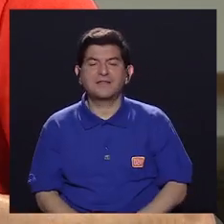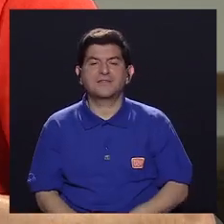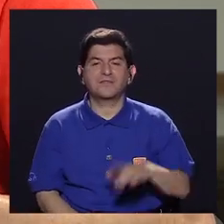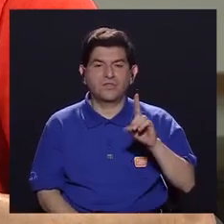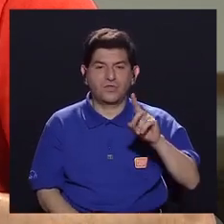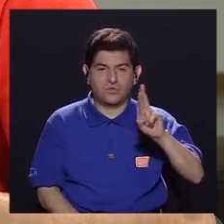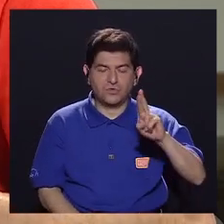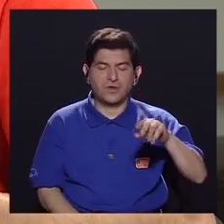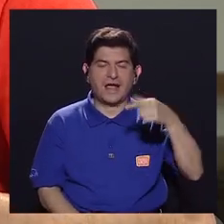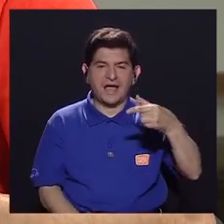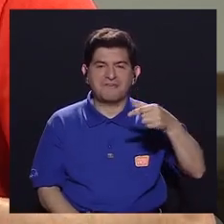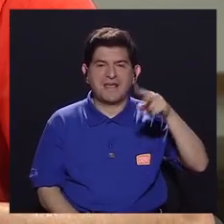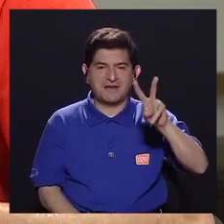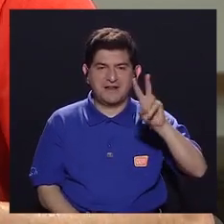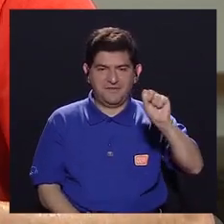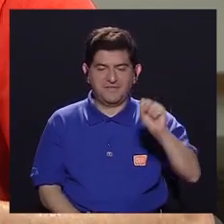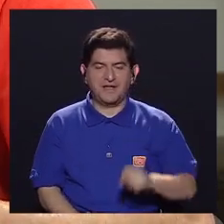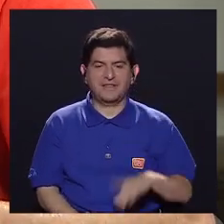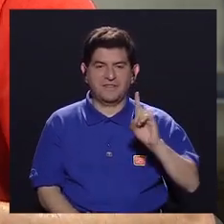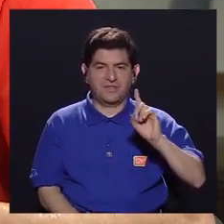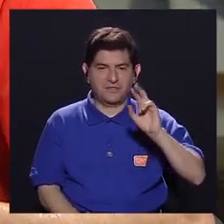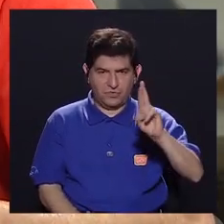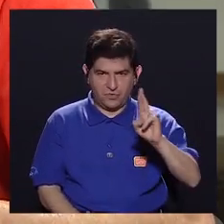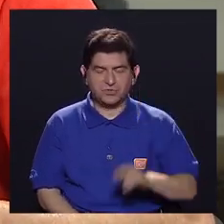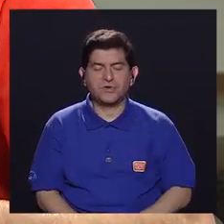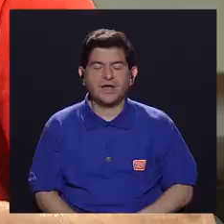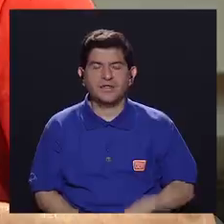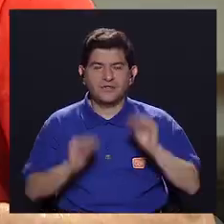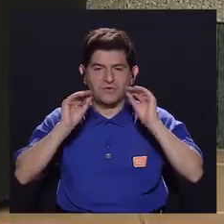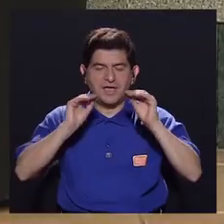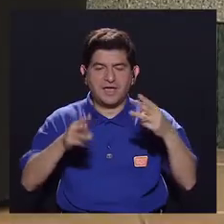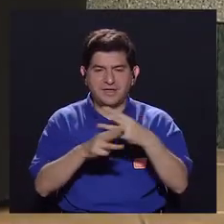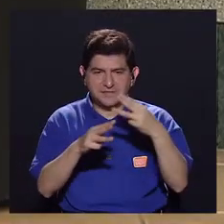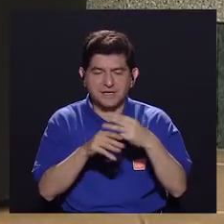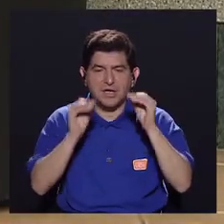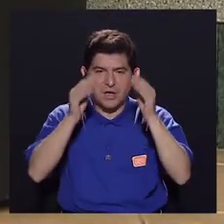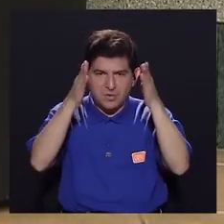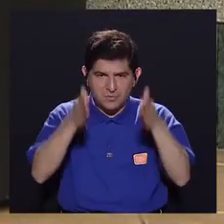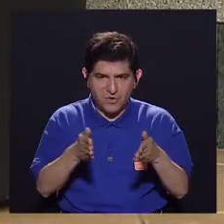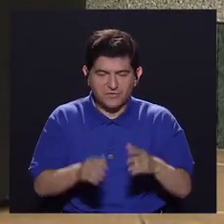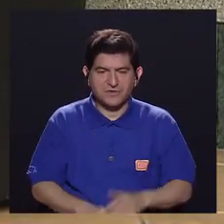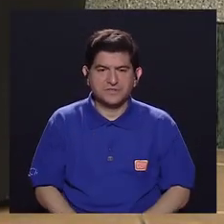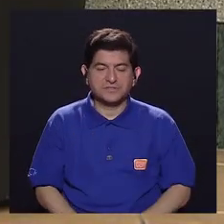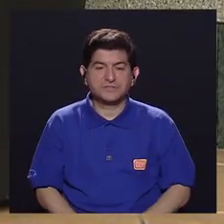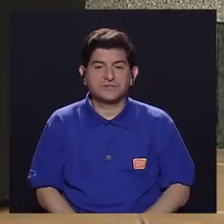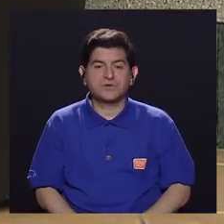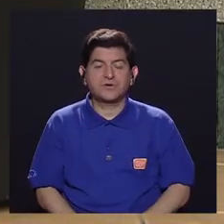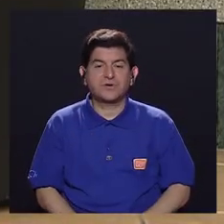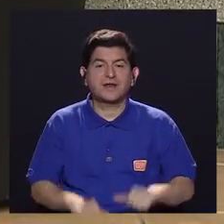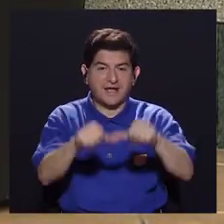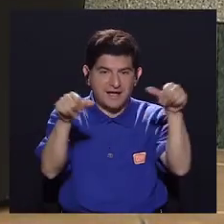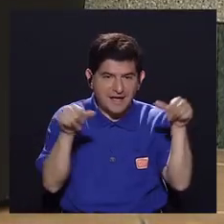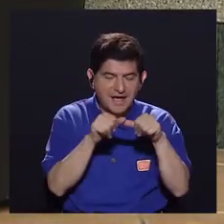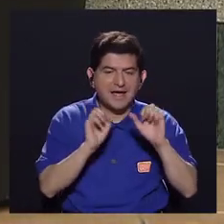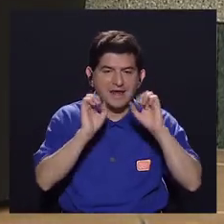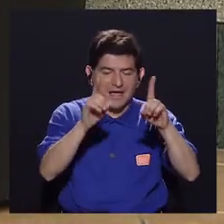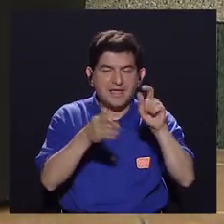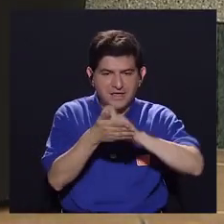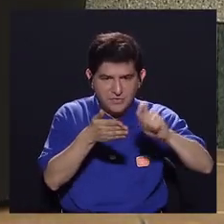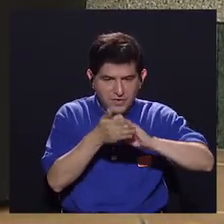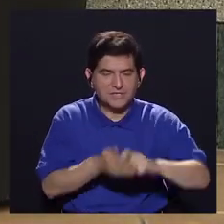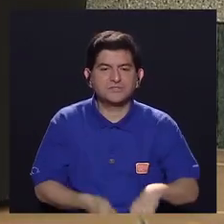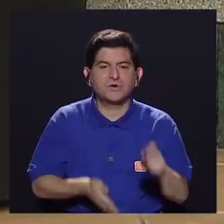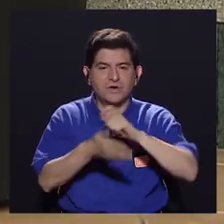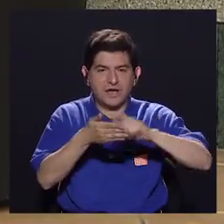nuestra invitada, la doctora Gabriela Valverde Soto, quien tiene un doctorado en didáctica de la matemática y es docente de